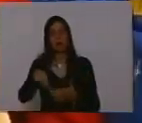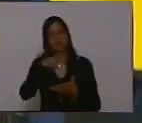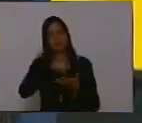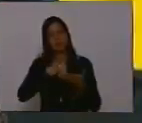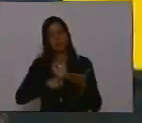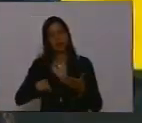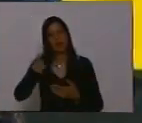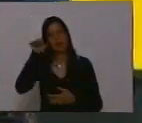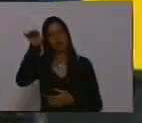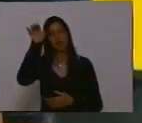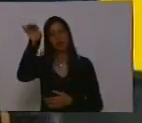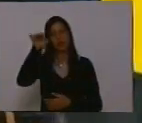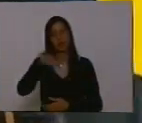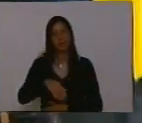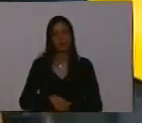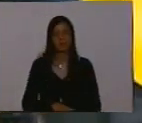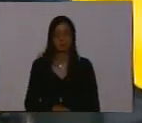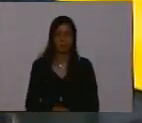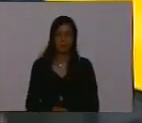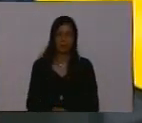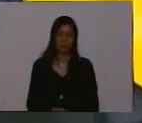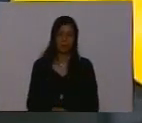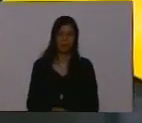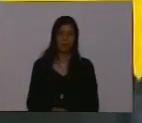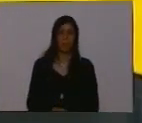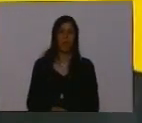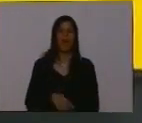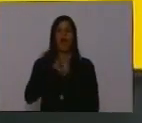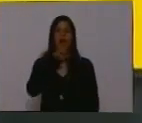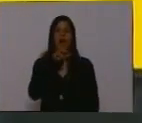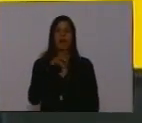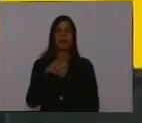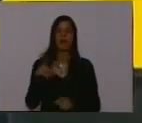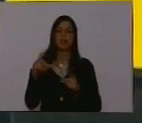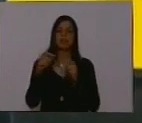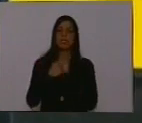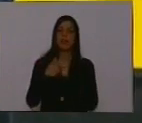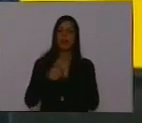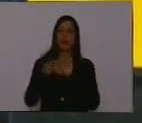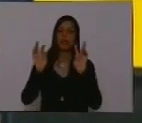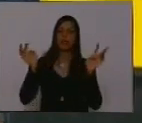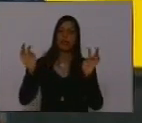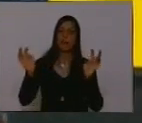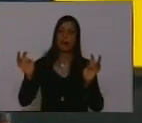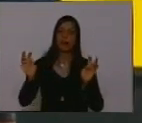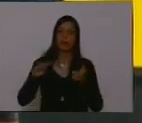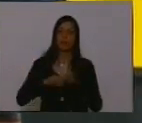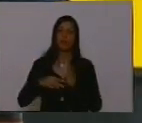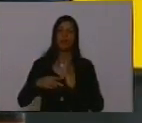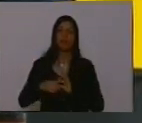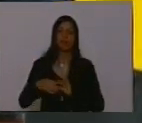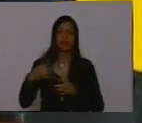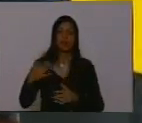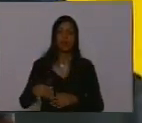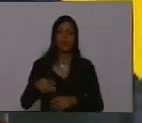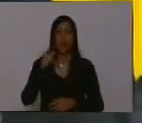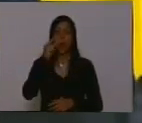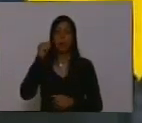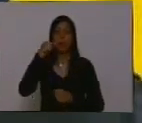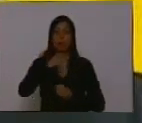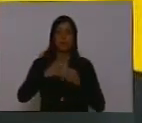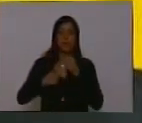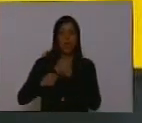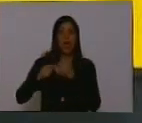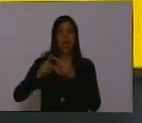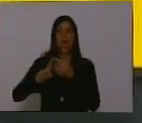futuro también. Hablar de deporte en Revolución es hablar también de Morochito, de